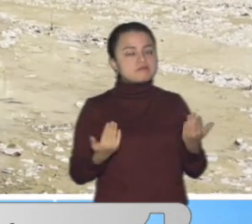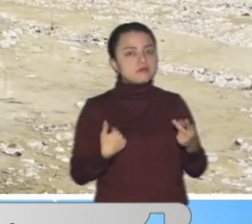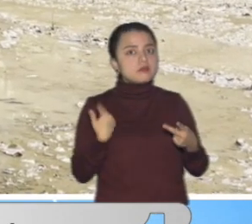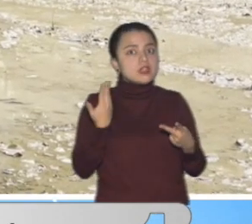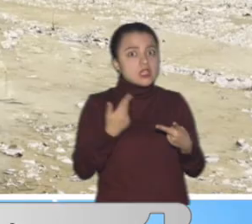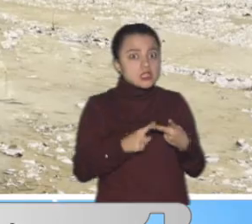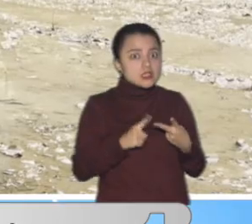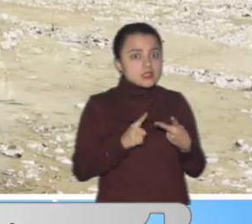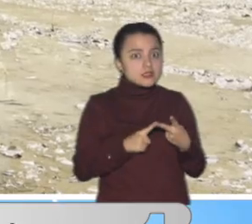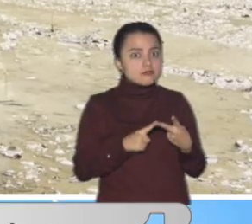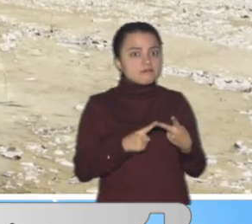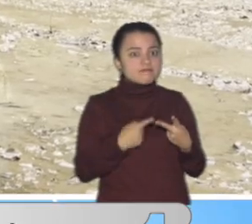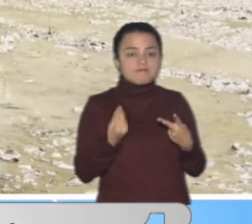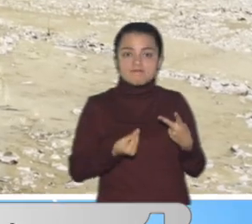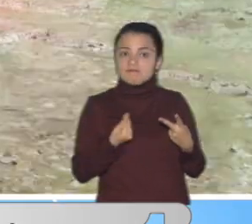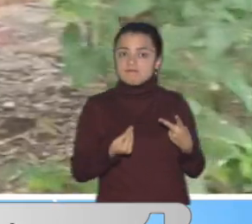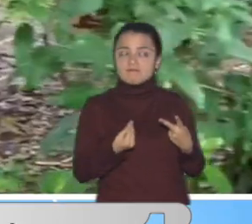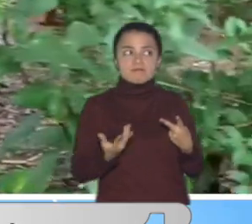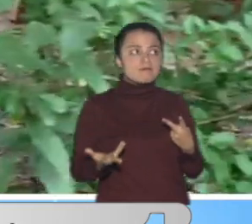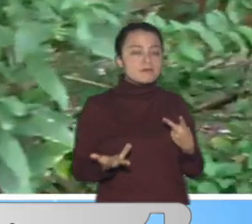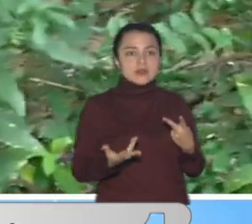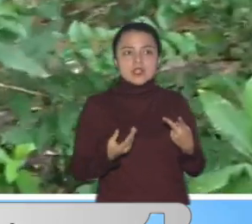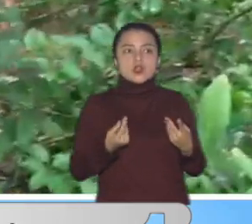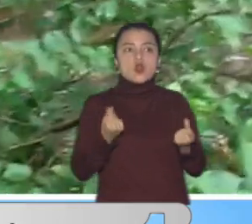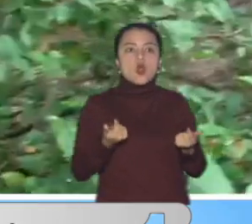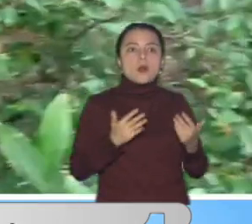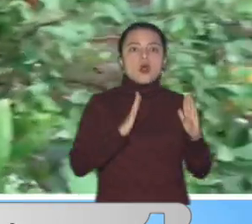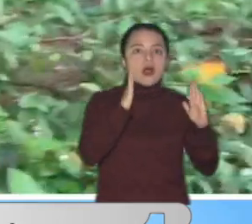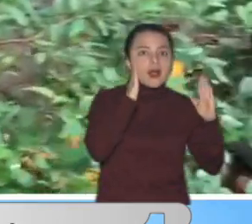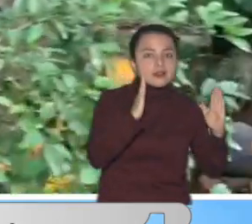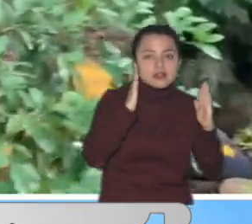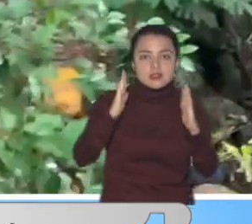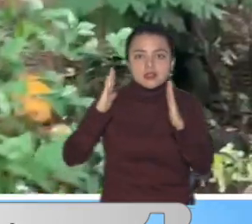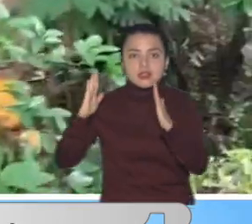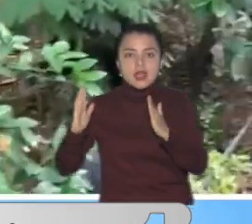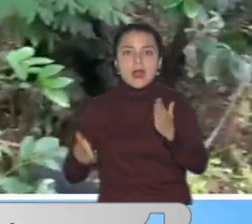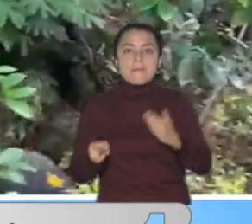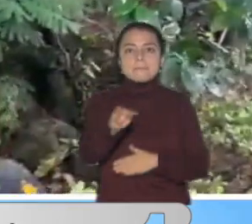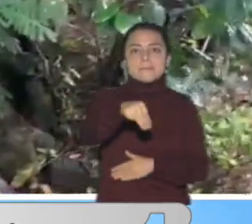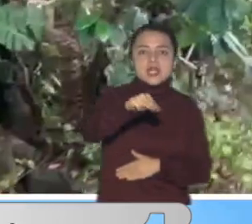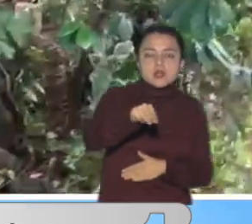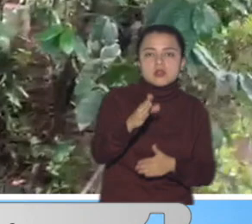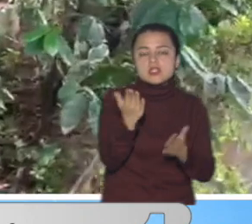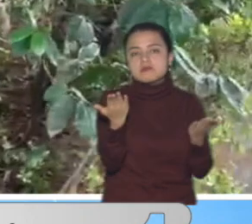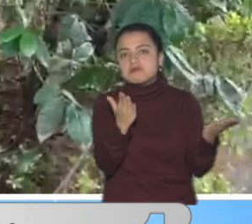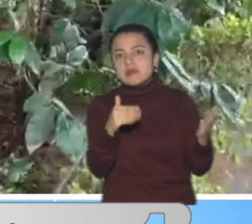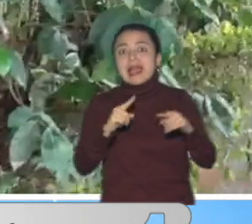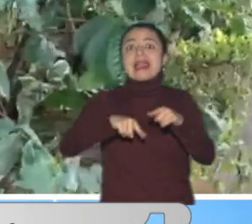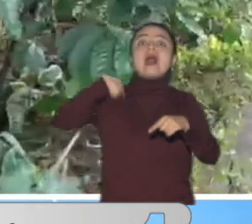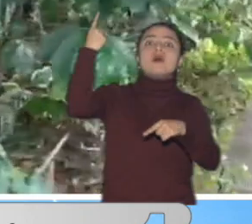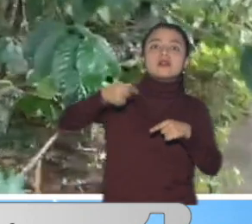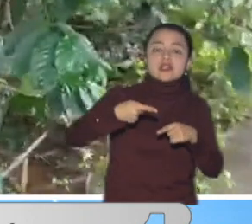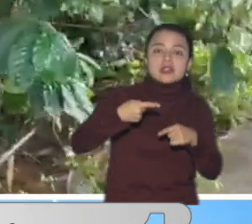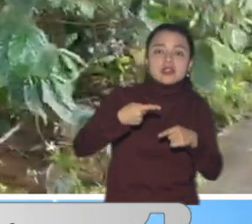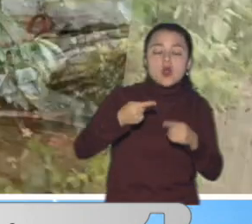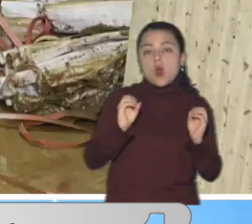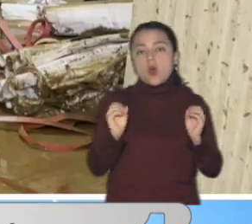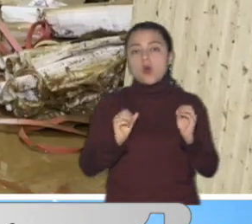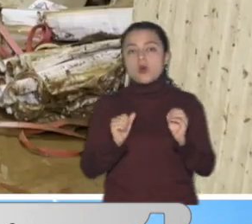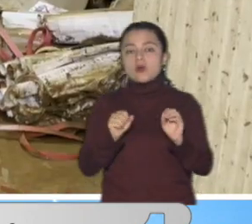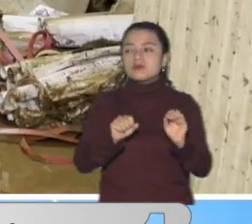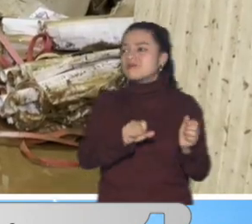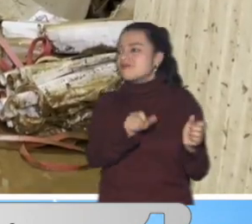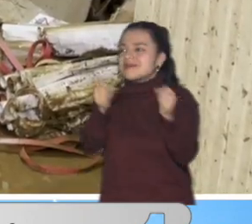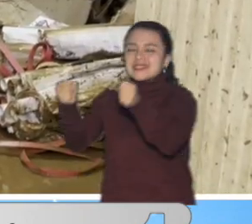está tratando de poder atender a mitad de semana ya a los estudiantes, ya sea en la otra sede o mirando a ver cómo